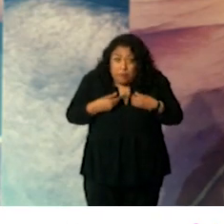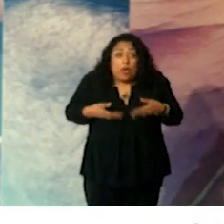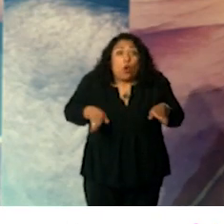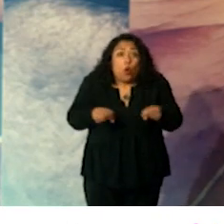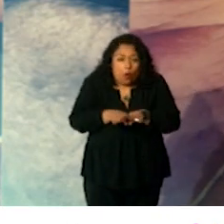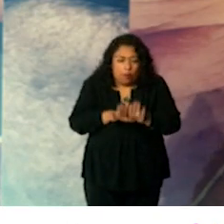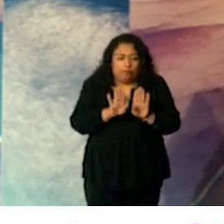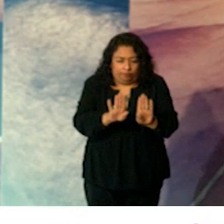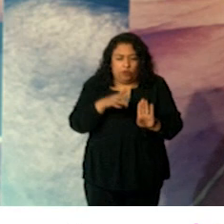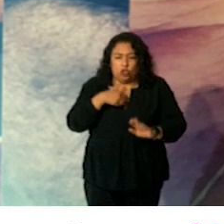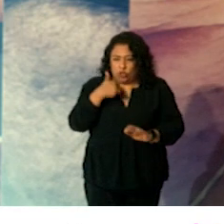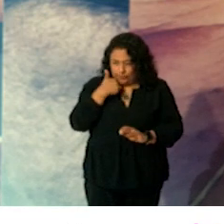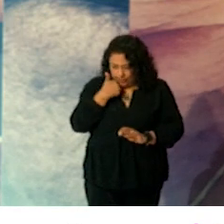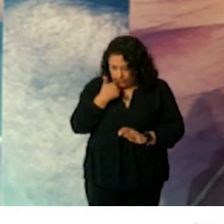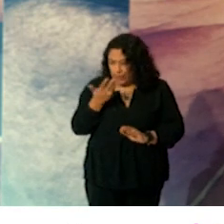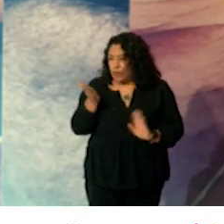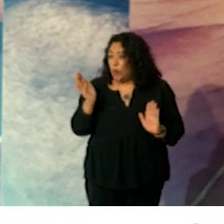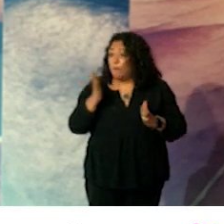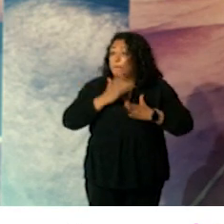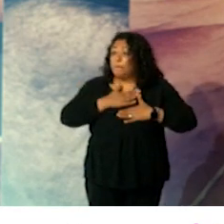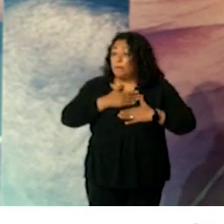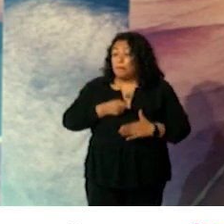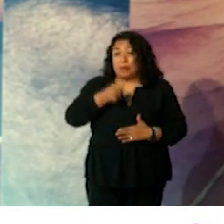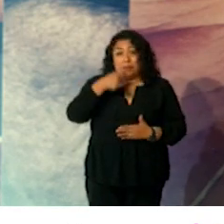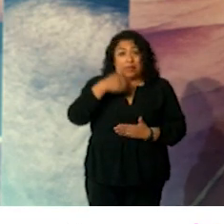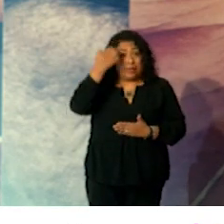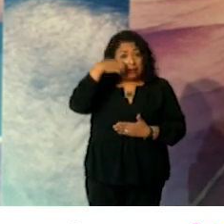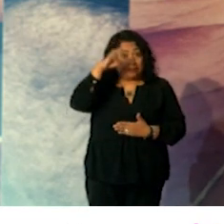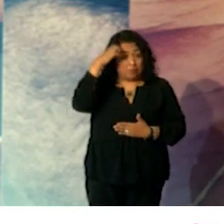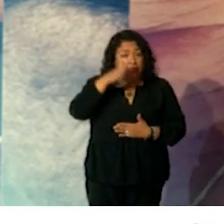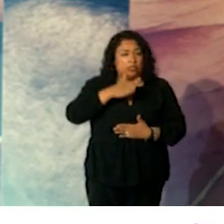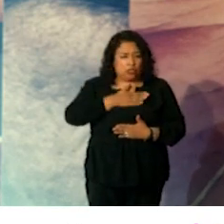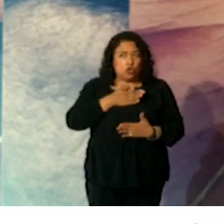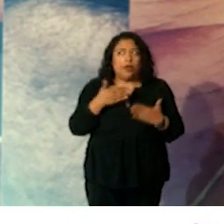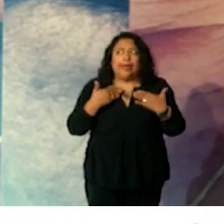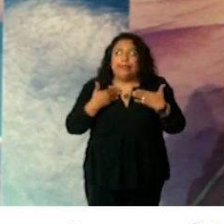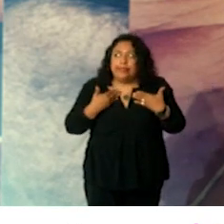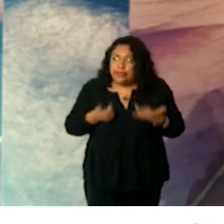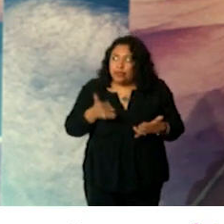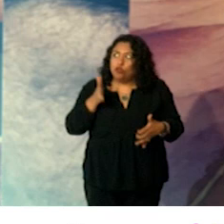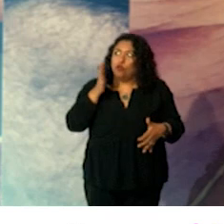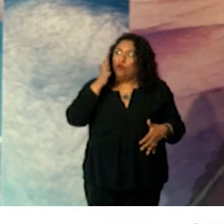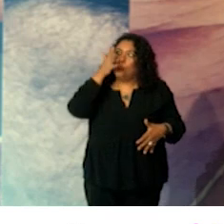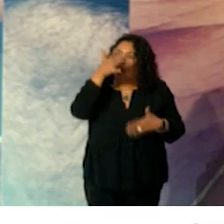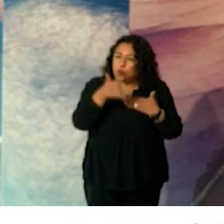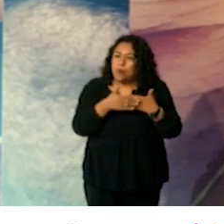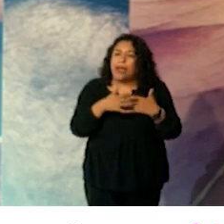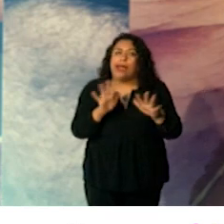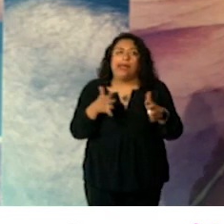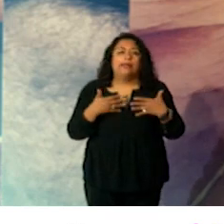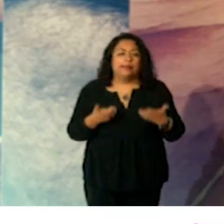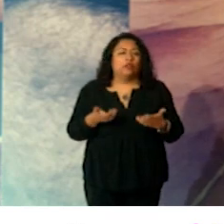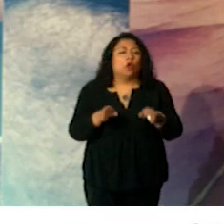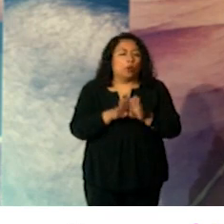me gustaría llevarles a, para mí, la primera experiencia en donde entendí cuál es el futuro que se avecina. Y